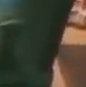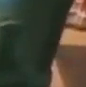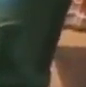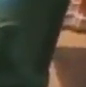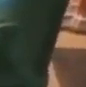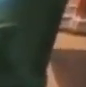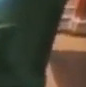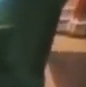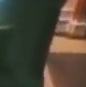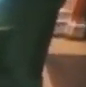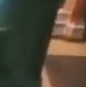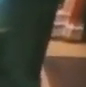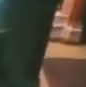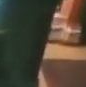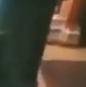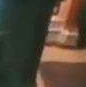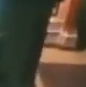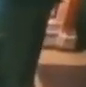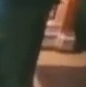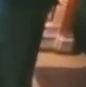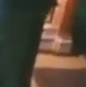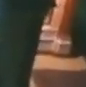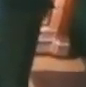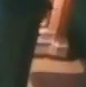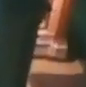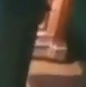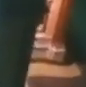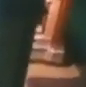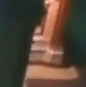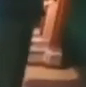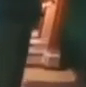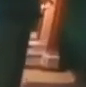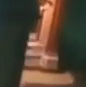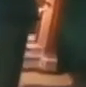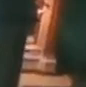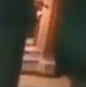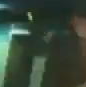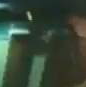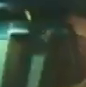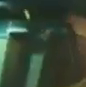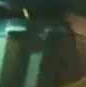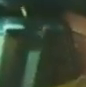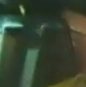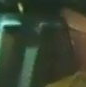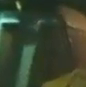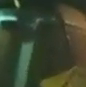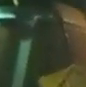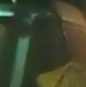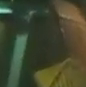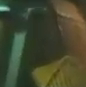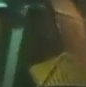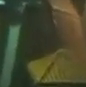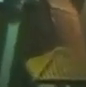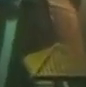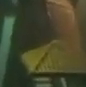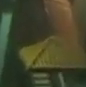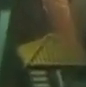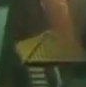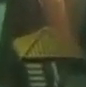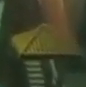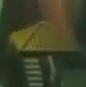la República Bolivariana de Venezuela y la República de Turquía han alcanzado un nivel estratégico. Esto gracias a la visión del